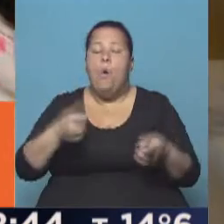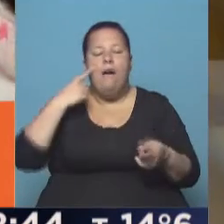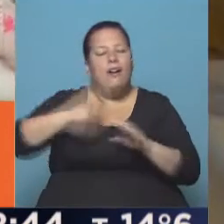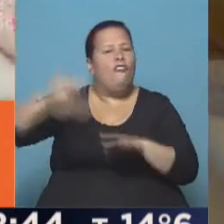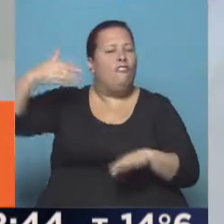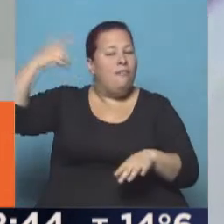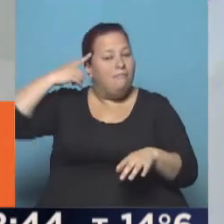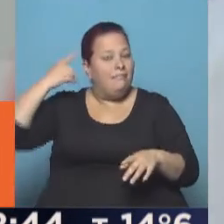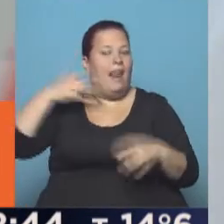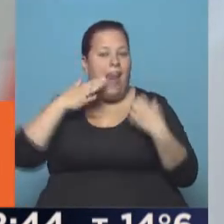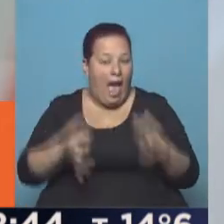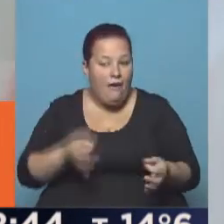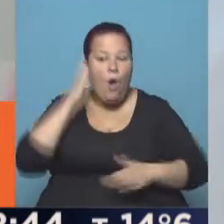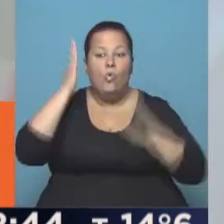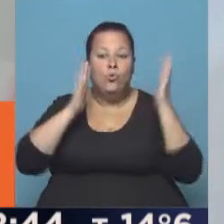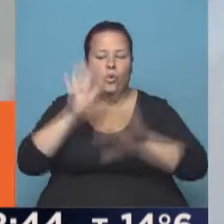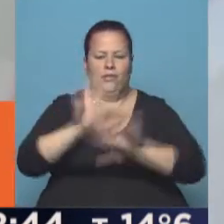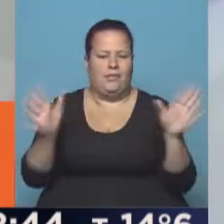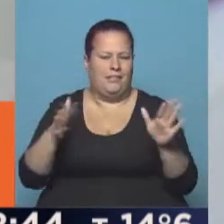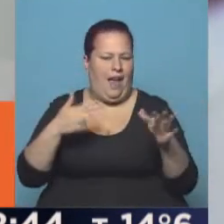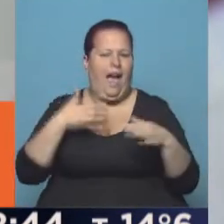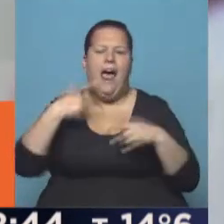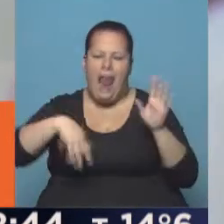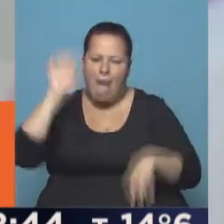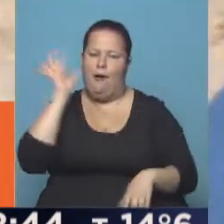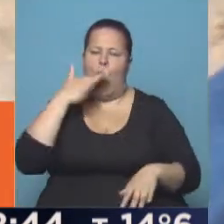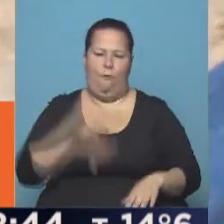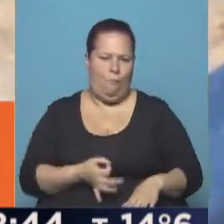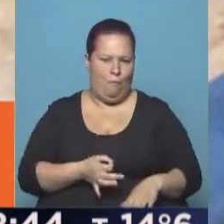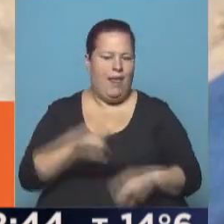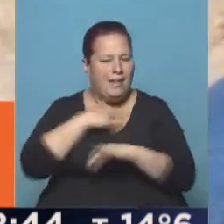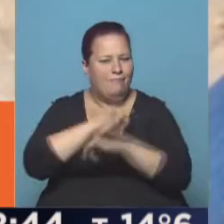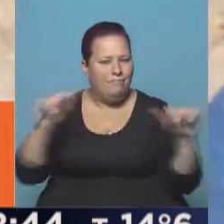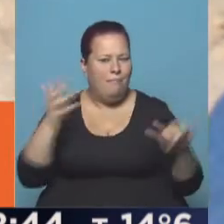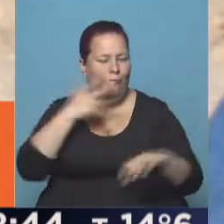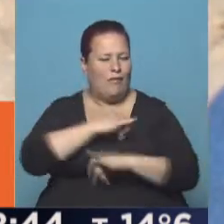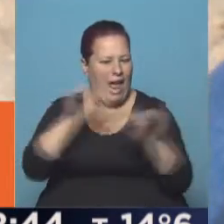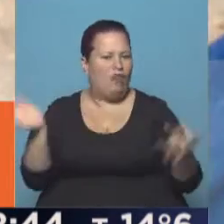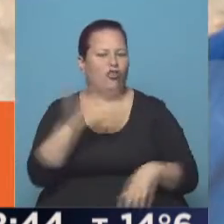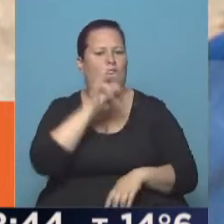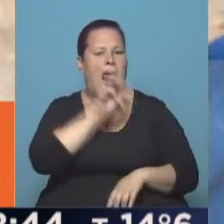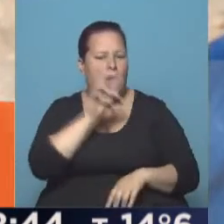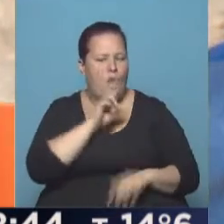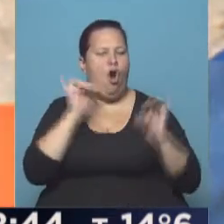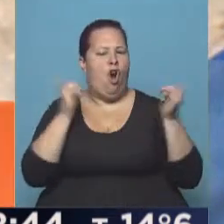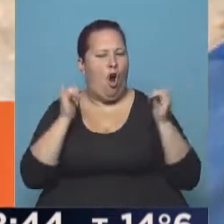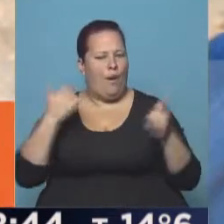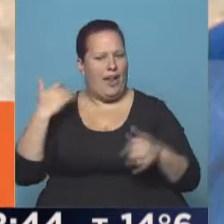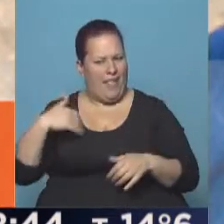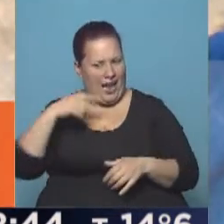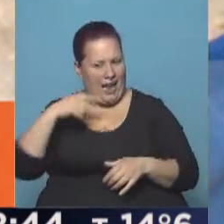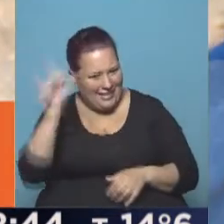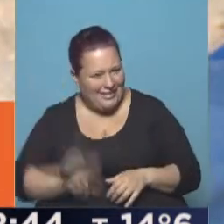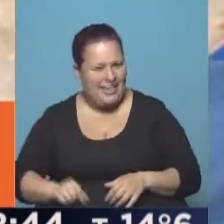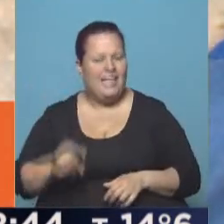hacia atrás, la verdad que nuestros sueños están, muchos de ellos, cumplidos. Ese es el mensaje que queremos darle a todas las mujeres y los jóvenes del país, en realidad,